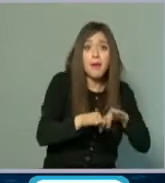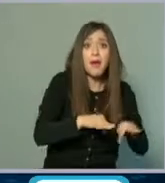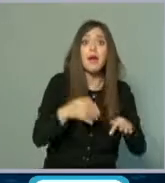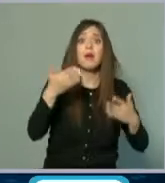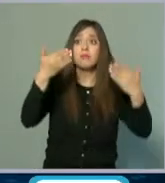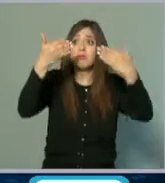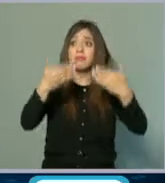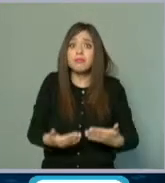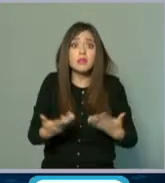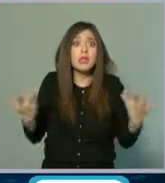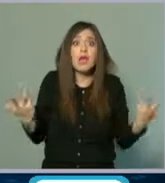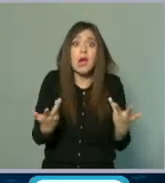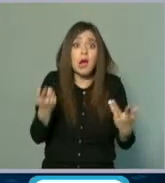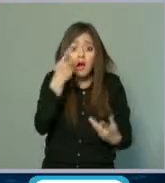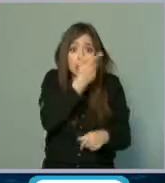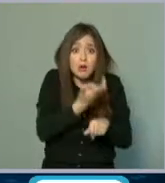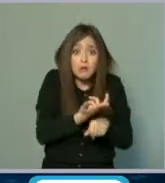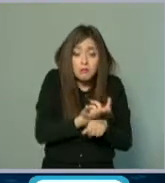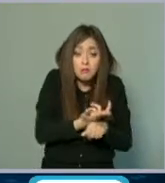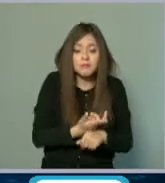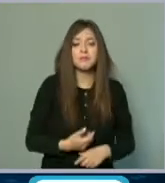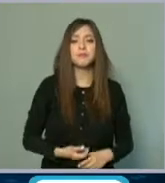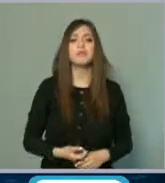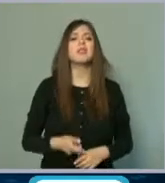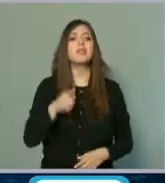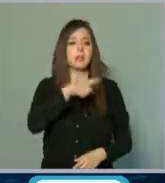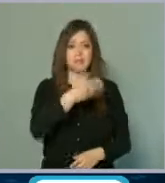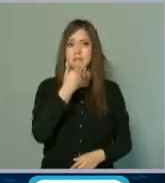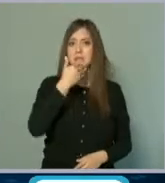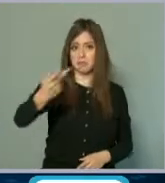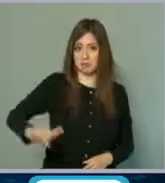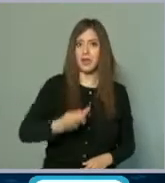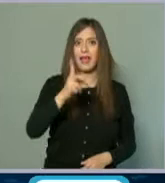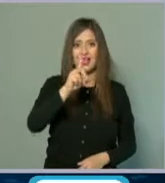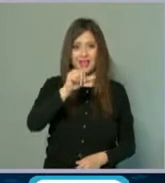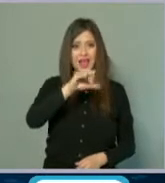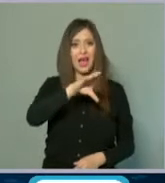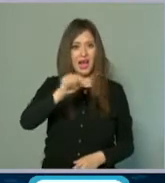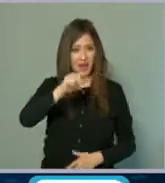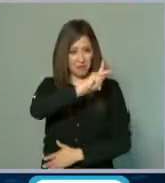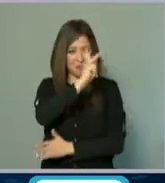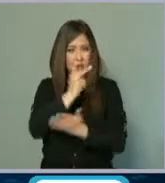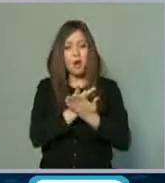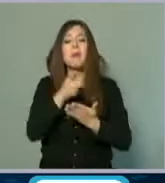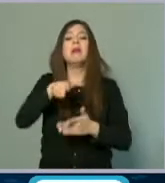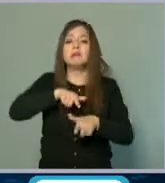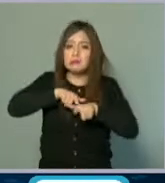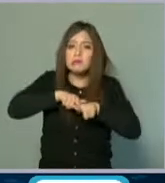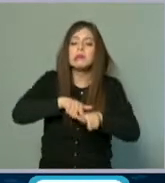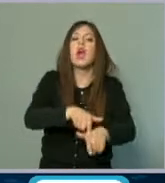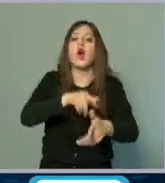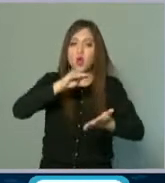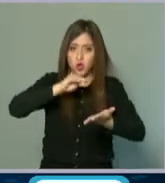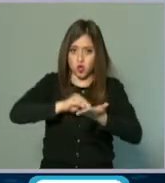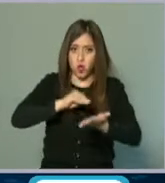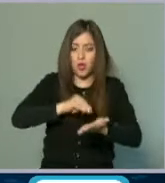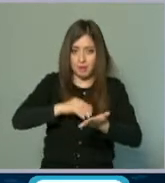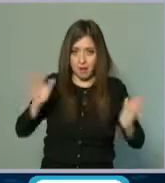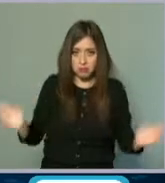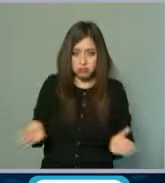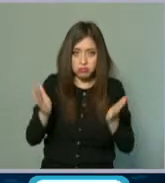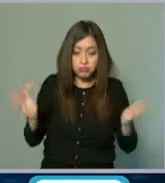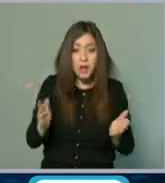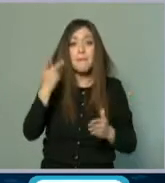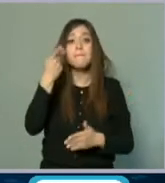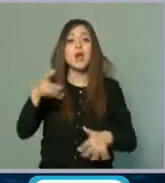es una muy buena pregunta. ¿Qué pasa con DACA? El programa hasta este momento ha continuado, está funcionando. El